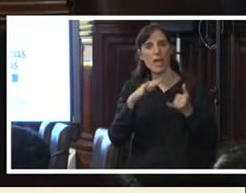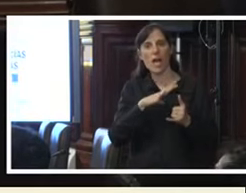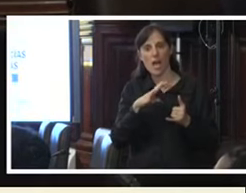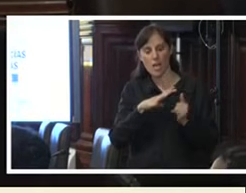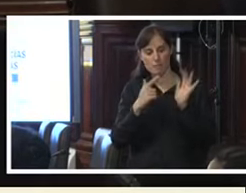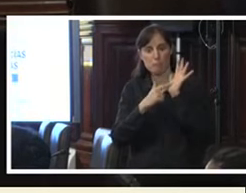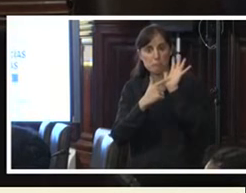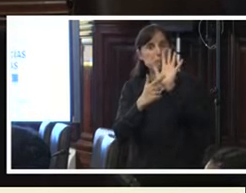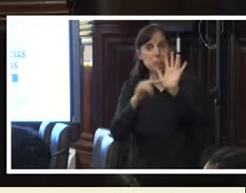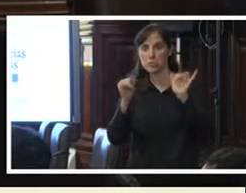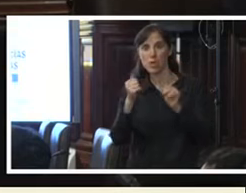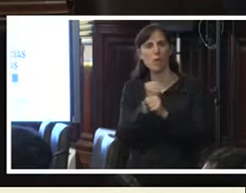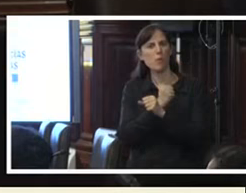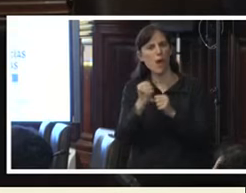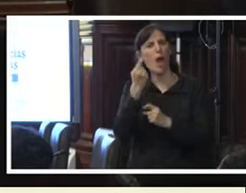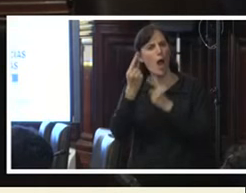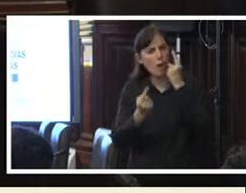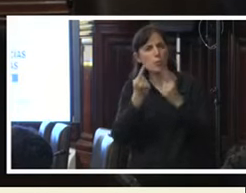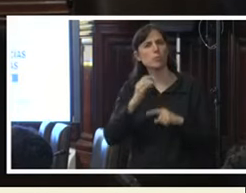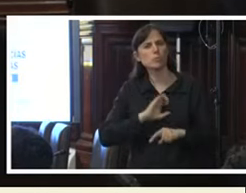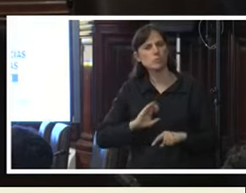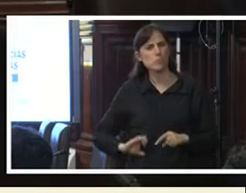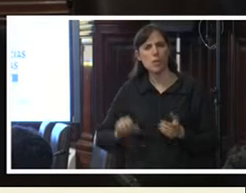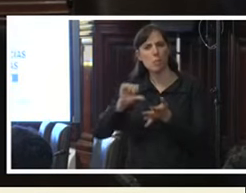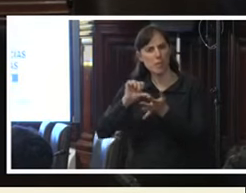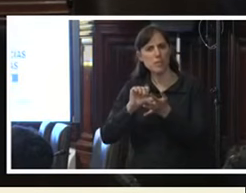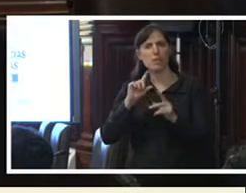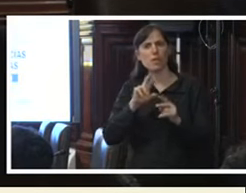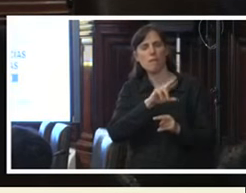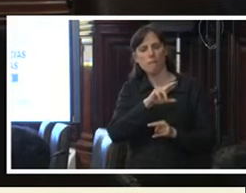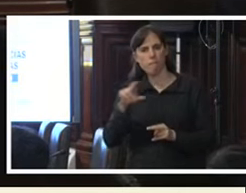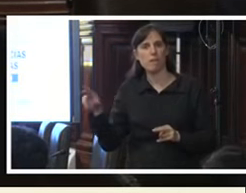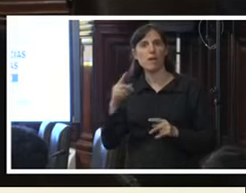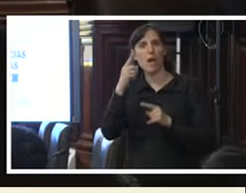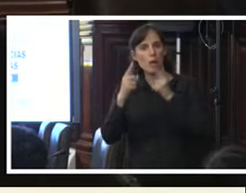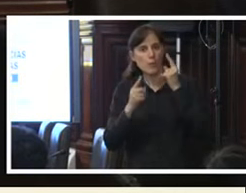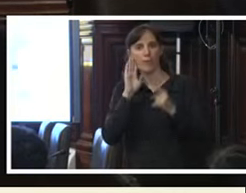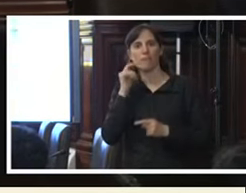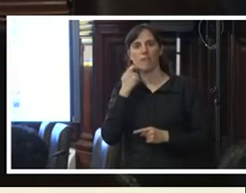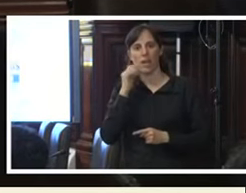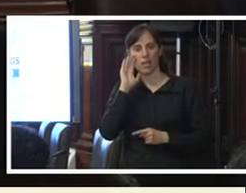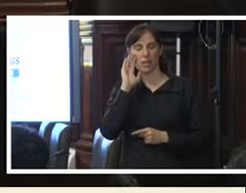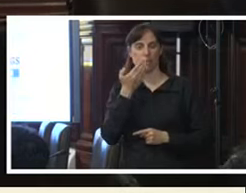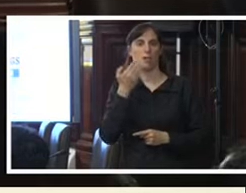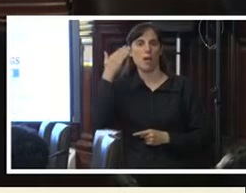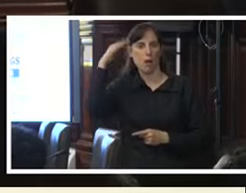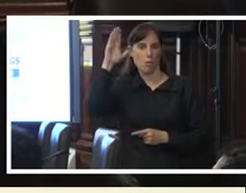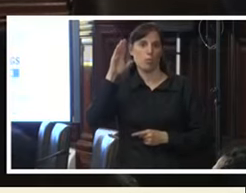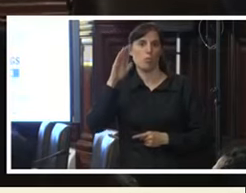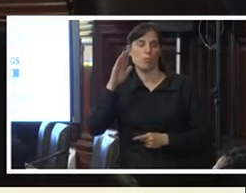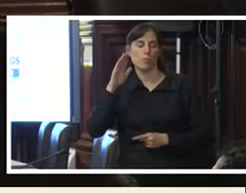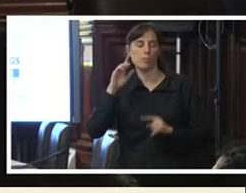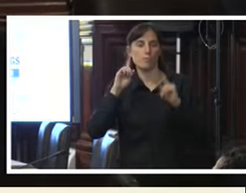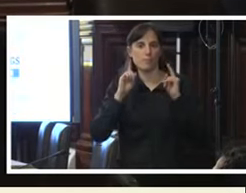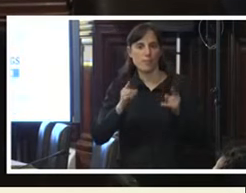documento en nuestros países prevalecen pendientes en el reconocimiento del derecho de las personas adultas mayores lg en lo